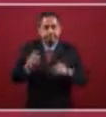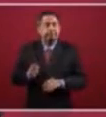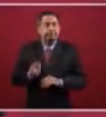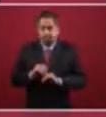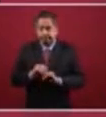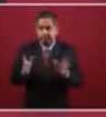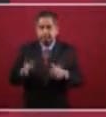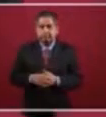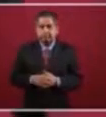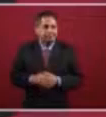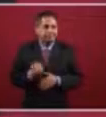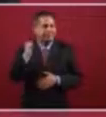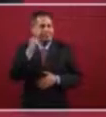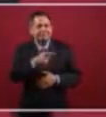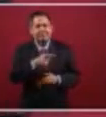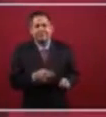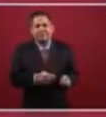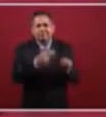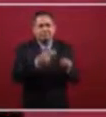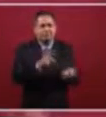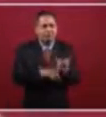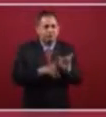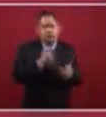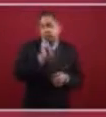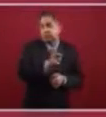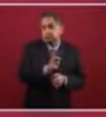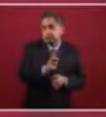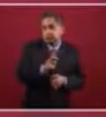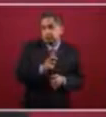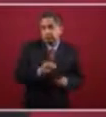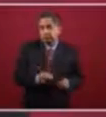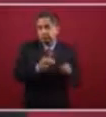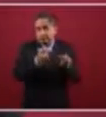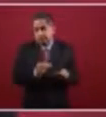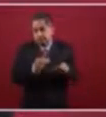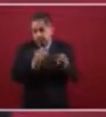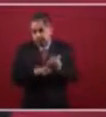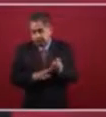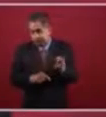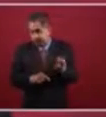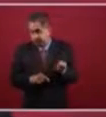Cualquier negocio que se quiera hacer